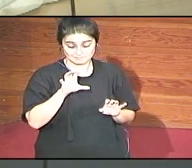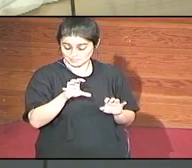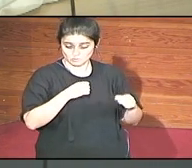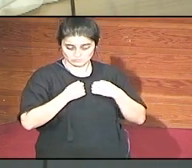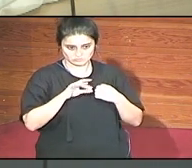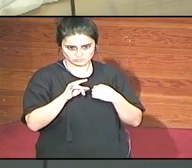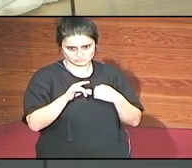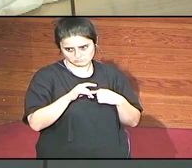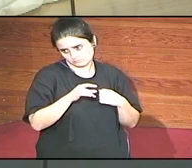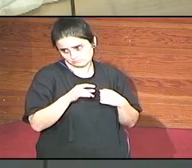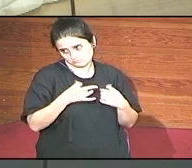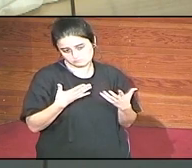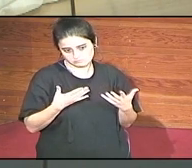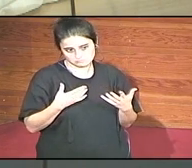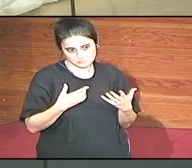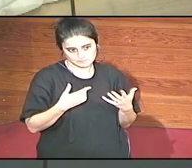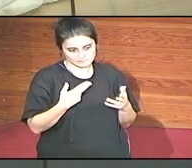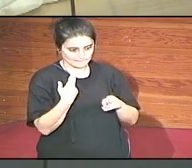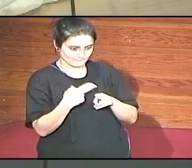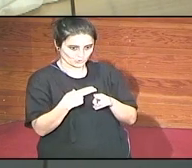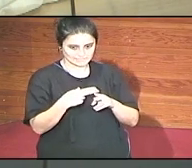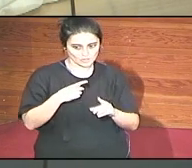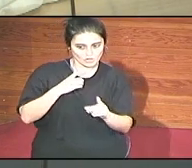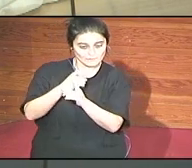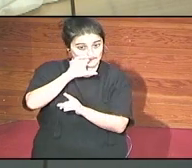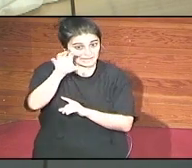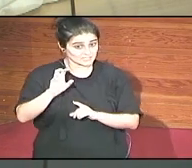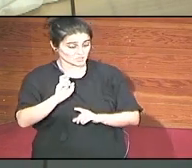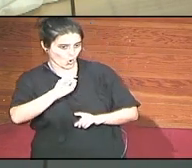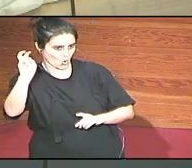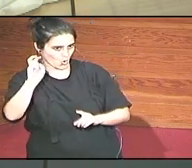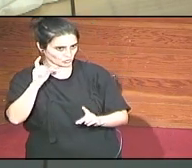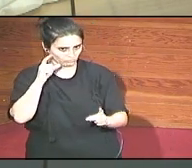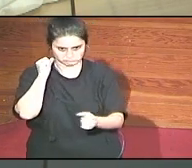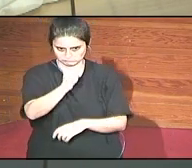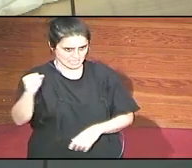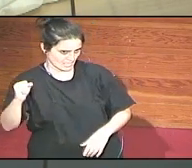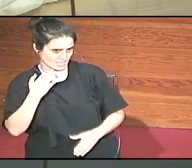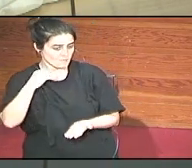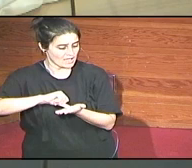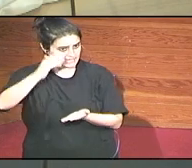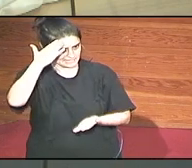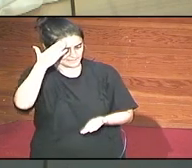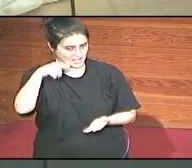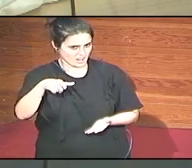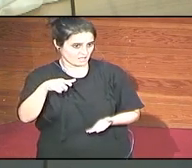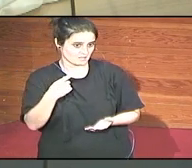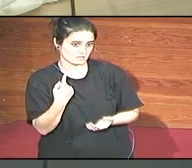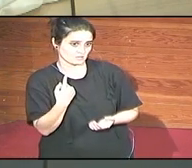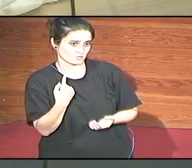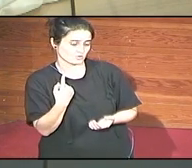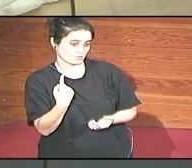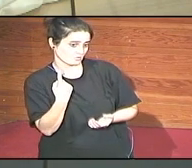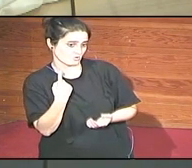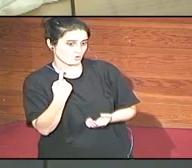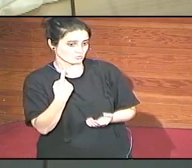asesina a rivales políticos en otros países johannesburgo mismo apareció ahorcado uno ha estrangulado